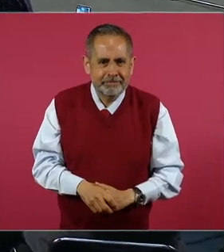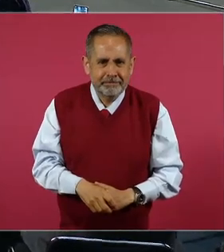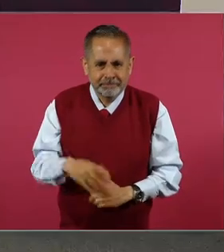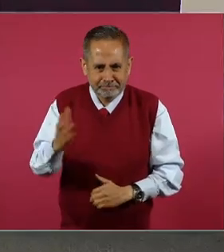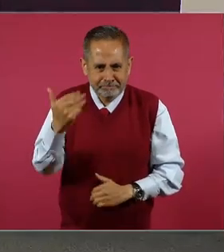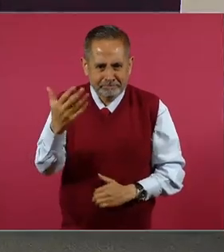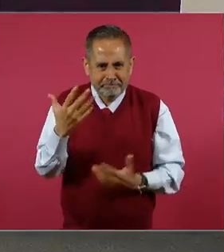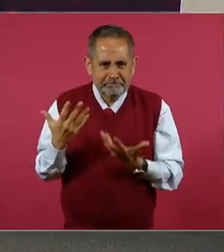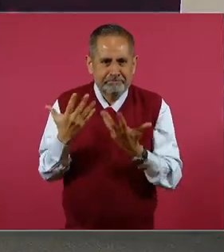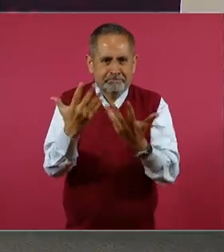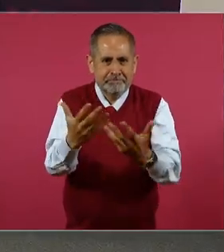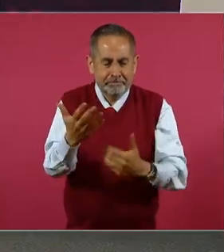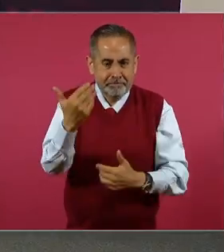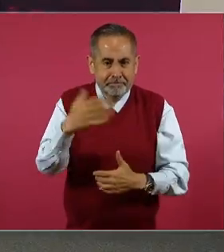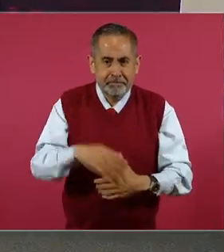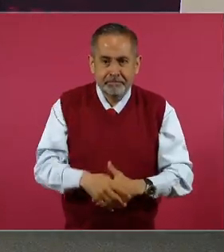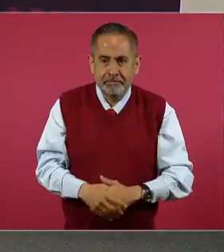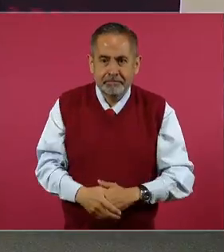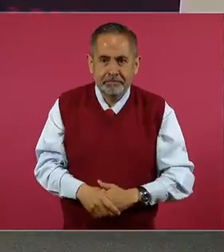Vénganse. Vénganse.